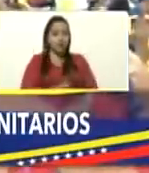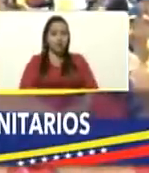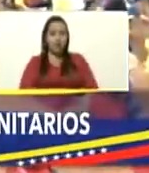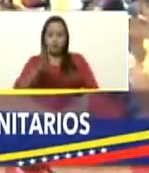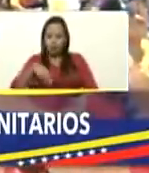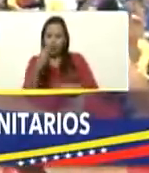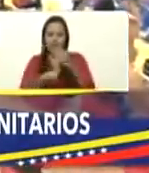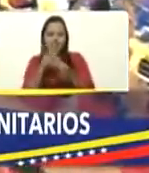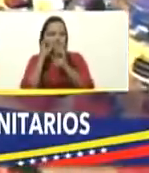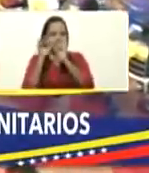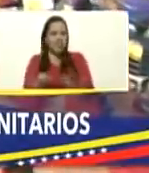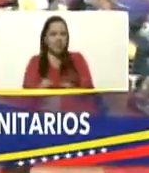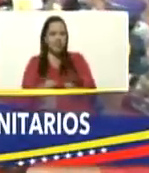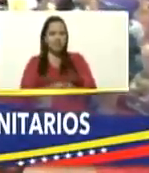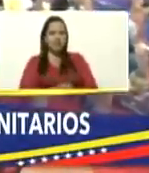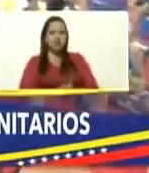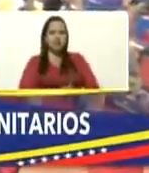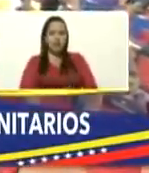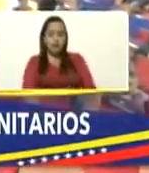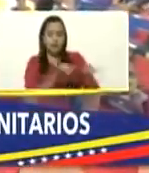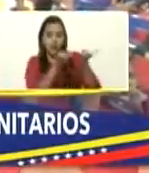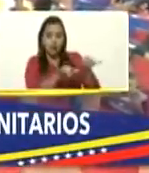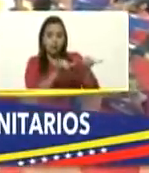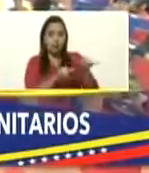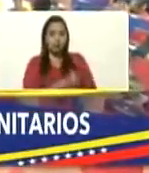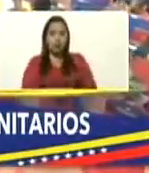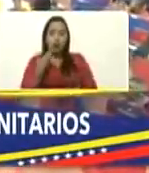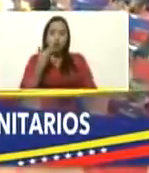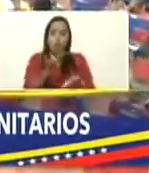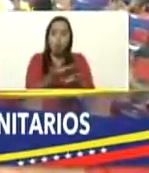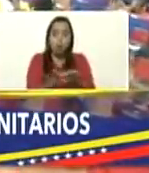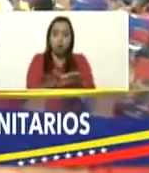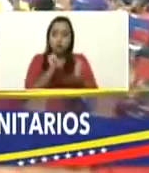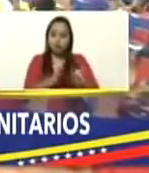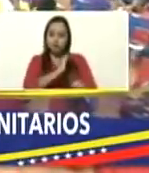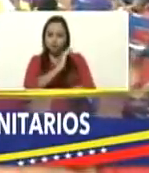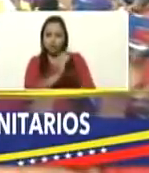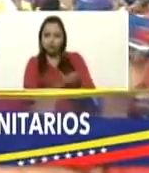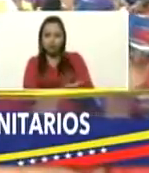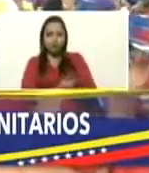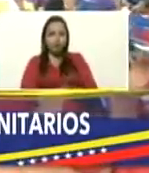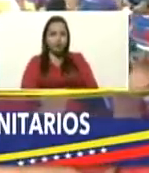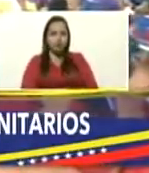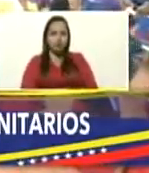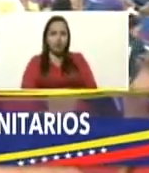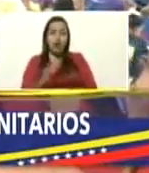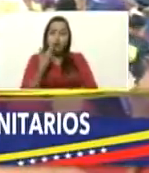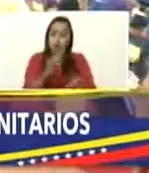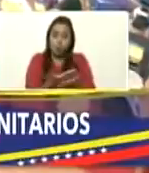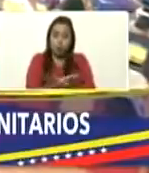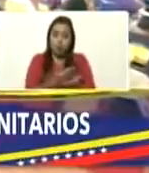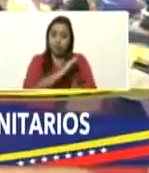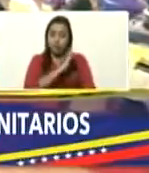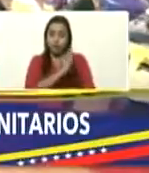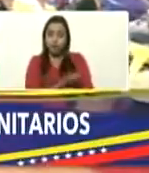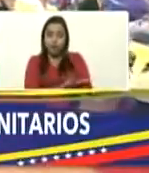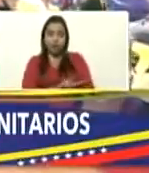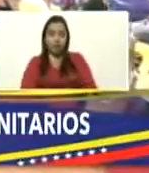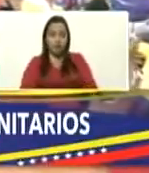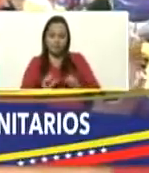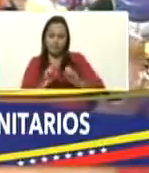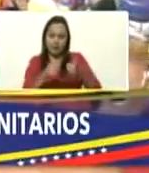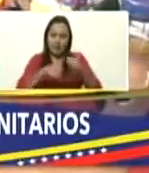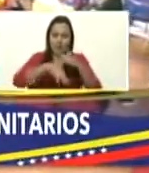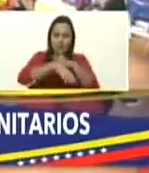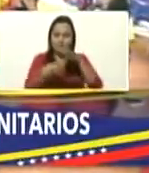verdad. Por eso el planteamiento es radical. El planteamiento es radical, viene desde las raíces. Y